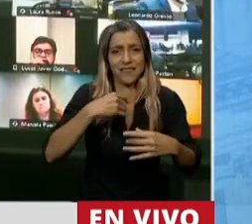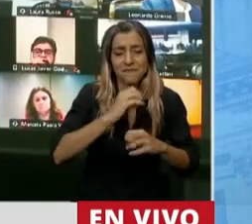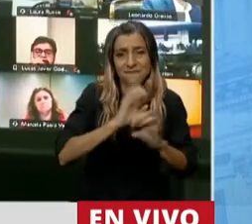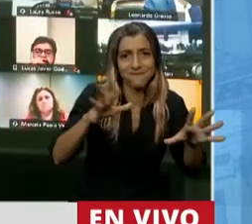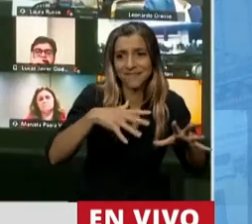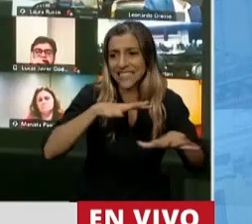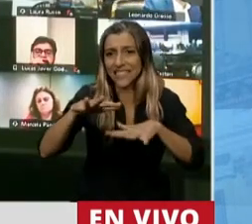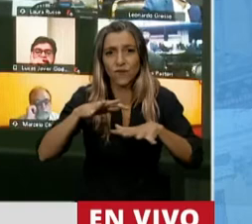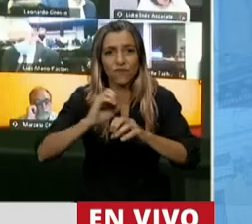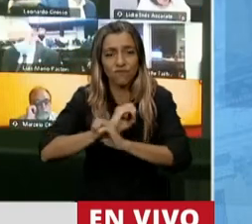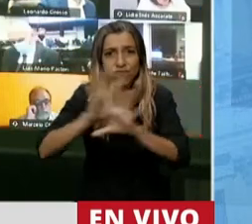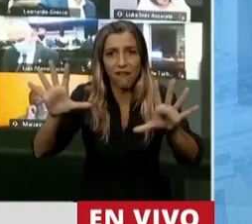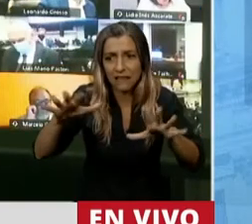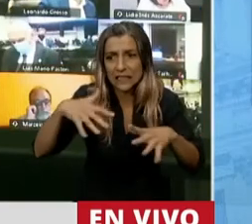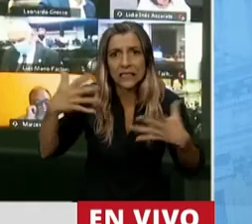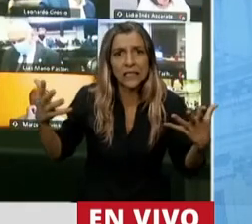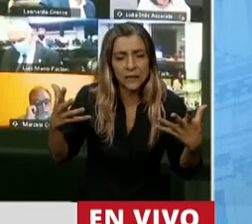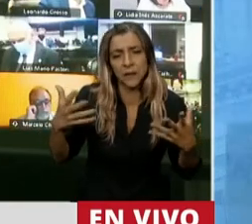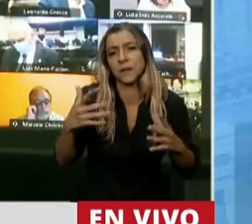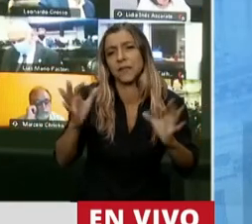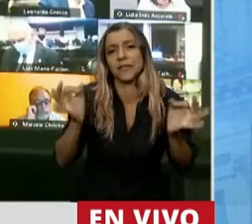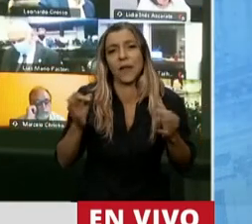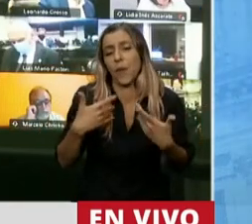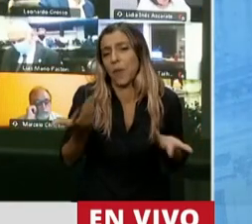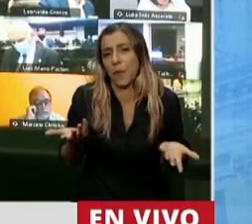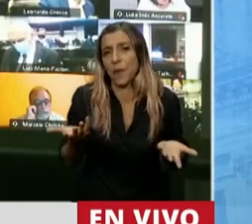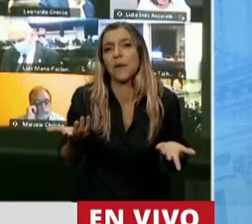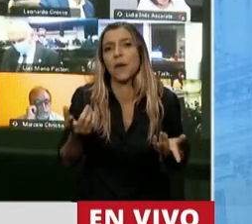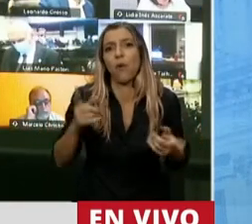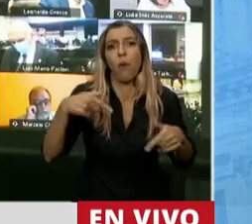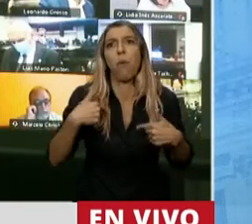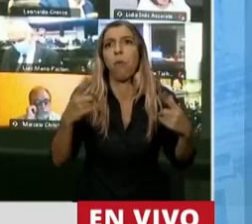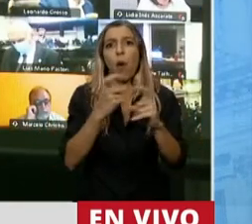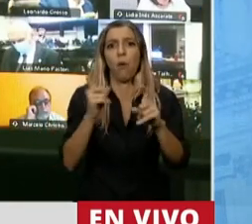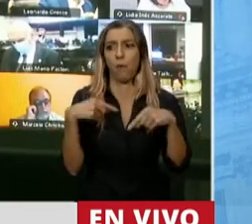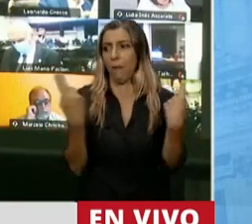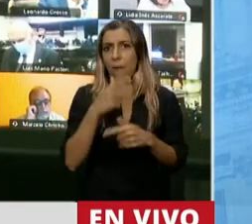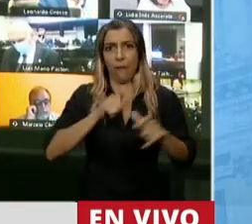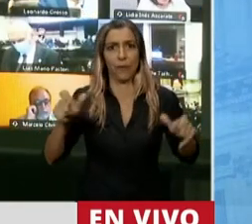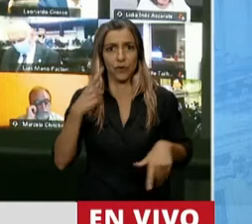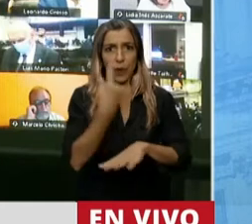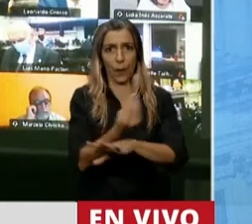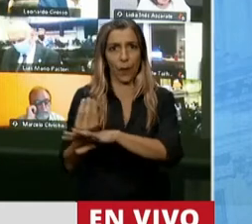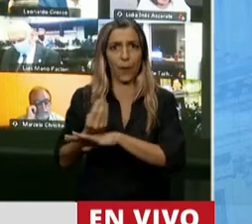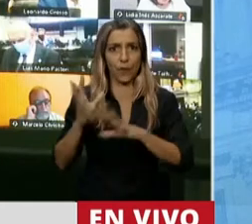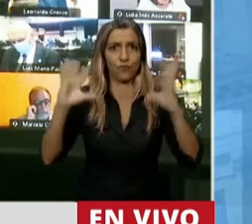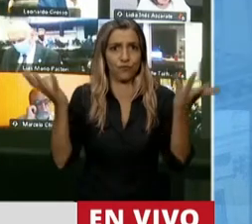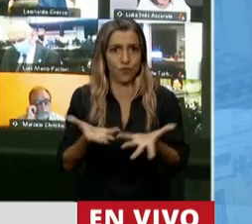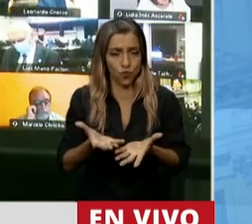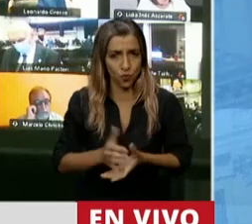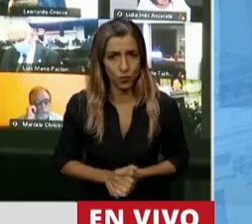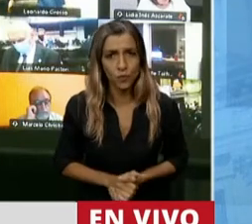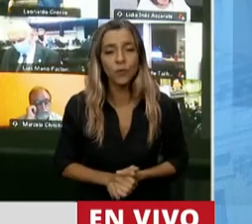la humanidad. Ahora bien, y como también dijo y dice ese expresidente de la